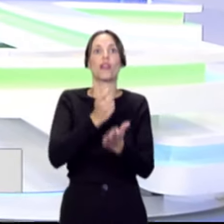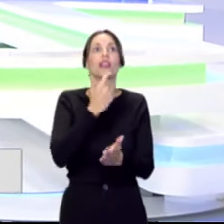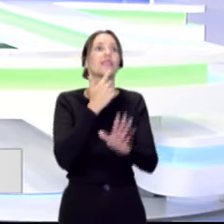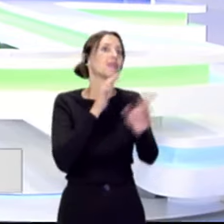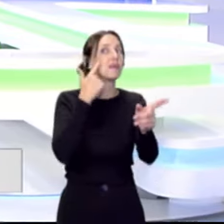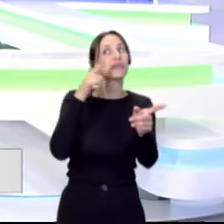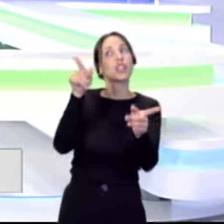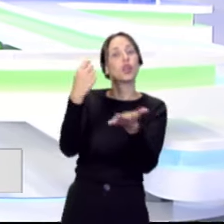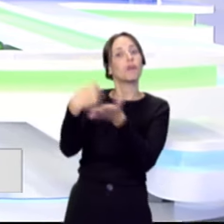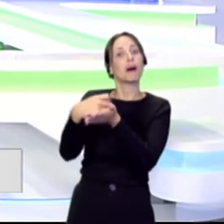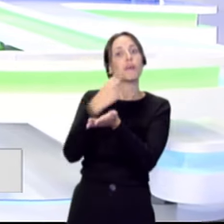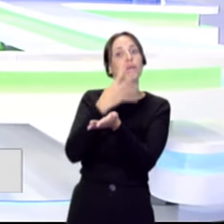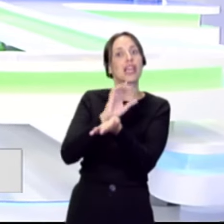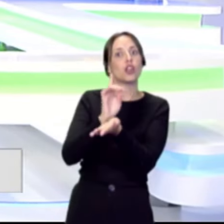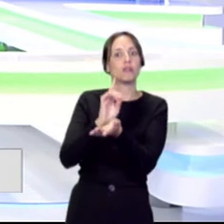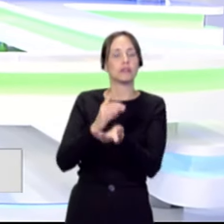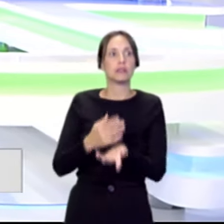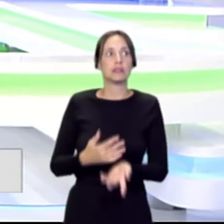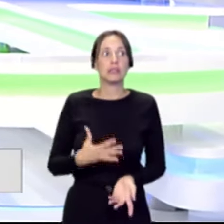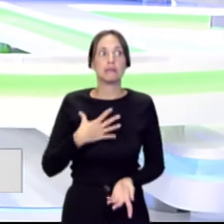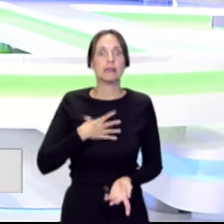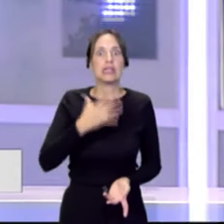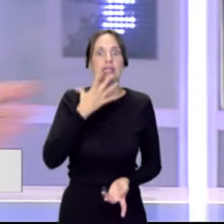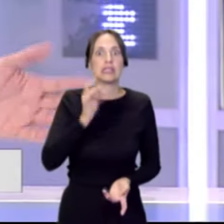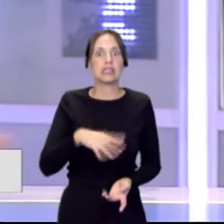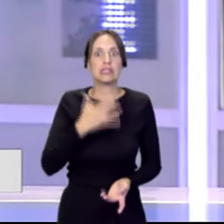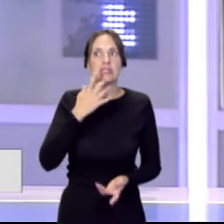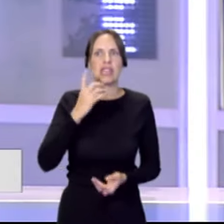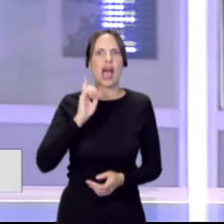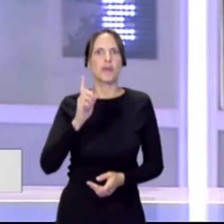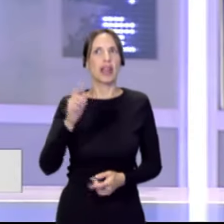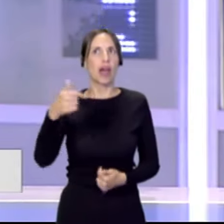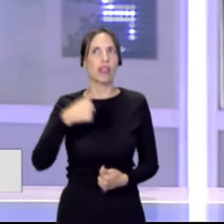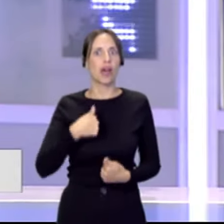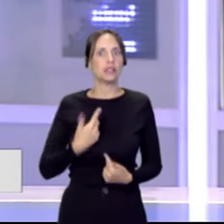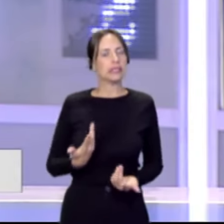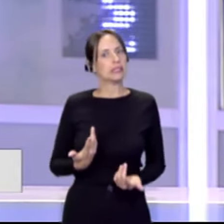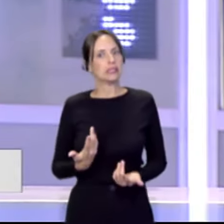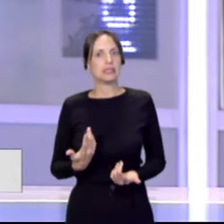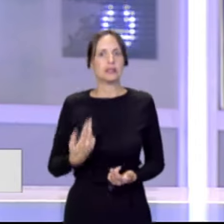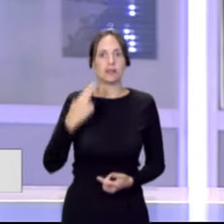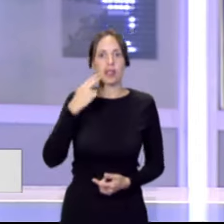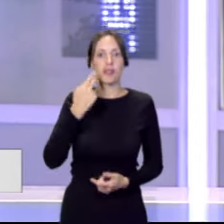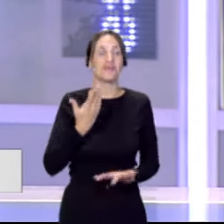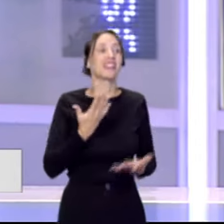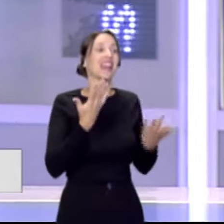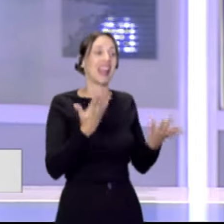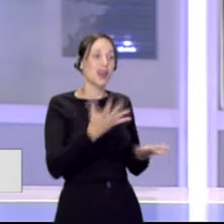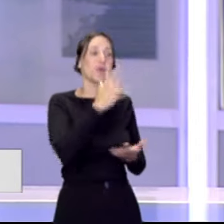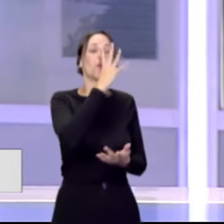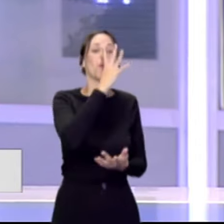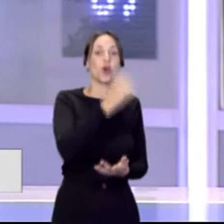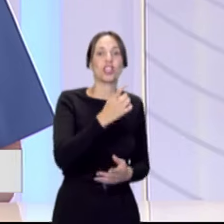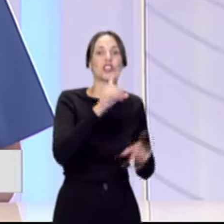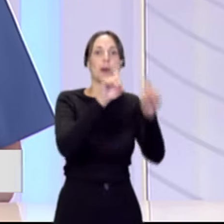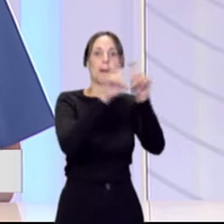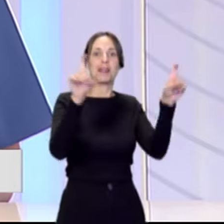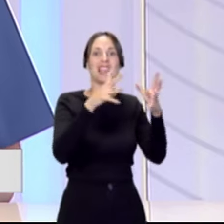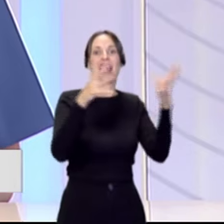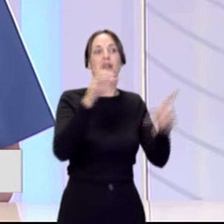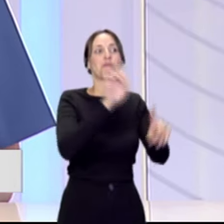amenazas, comentaba sí, ella. Pues es que esa es, precisamente en una gran empresa tiene menos problemas, porque igual el jefe no sabe quién eres, pues